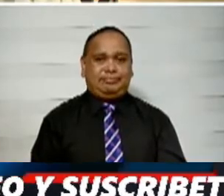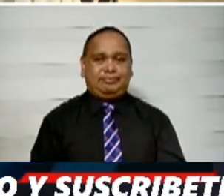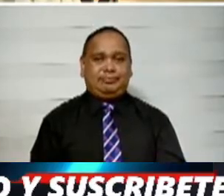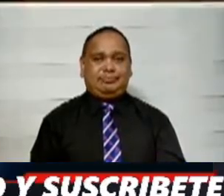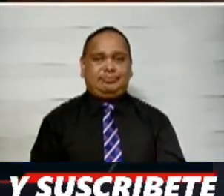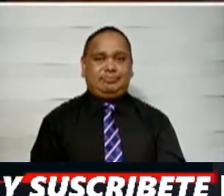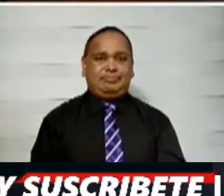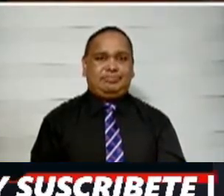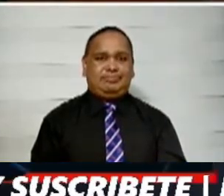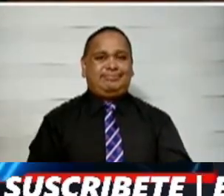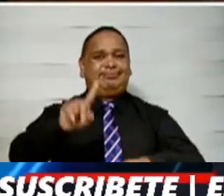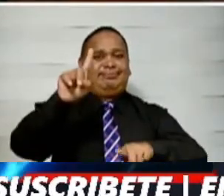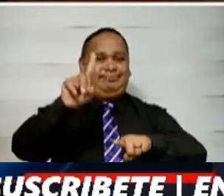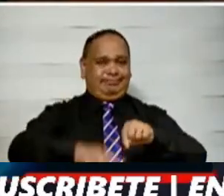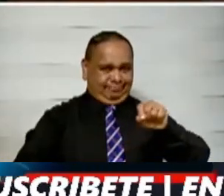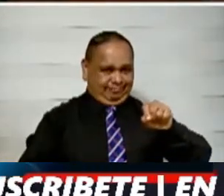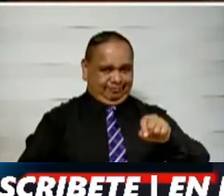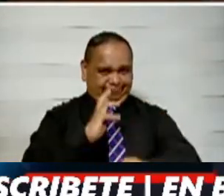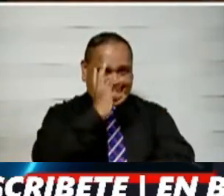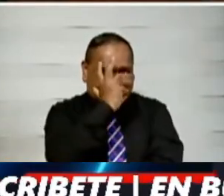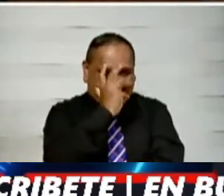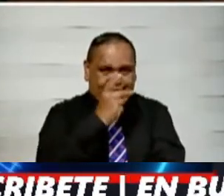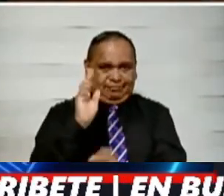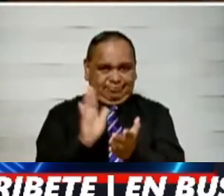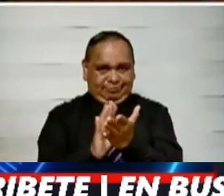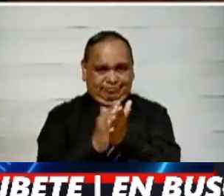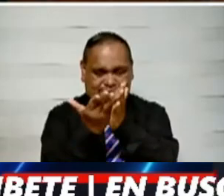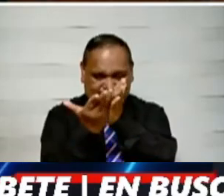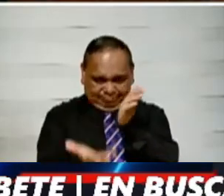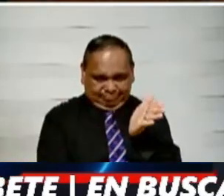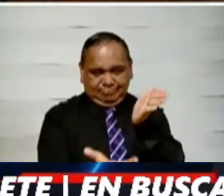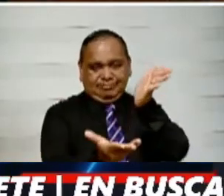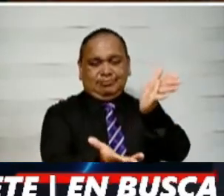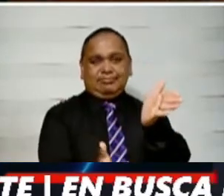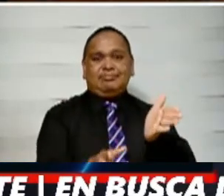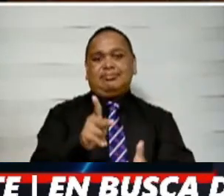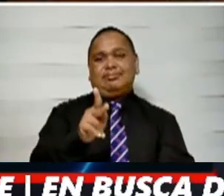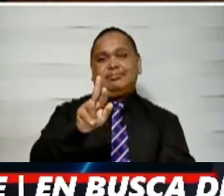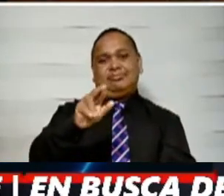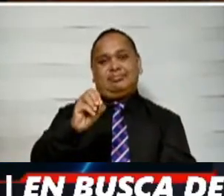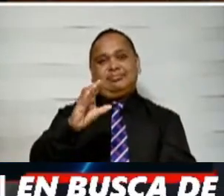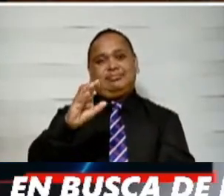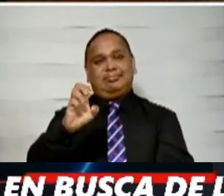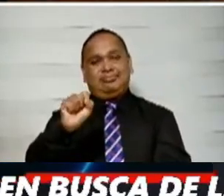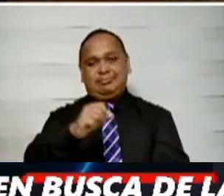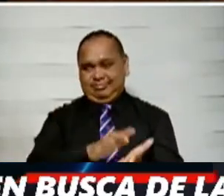nada más por vergüenza, ¿eh? Porque un día se los vamos a sacar y se los vamos a ir a presentar allá a Proceso. No tienen vergüenza, la verdad